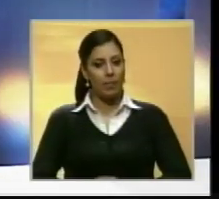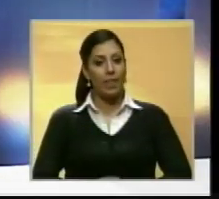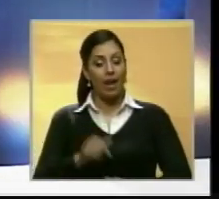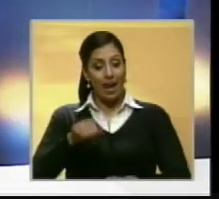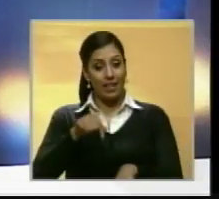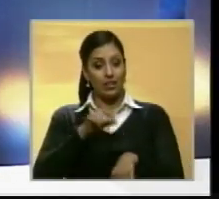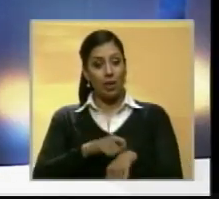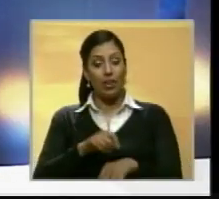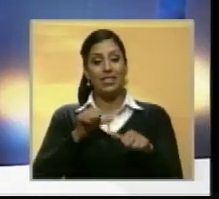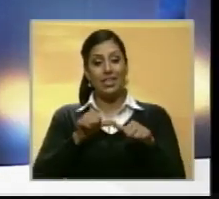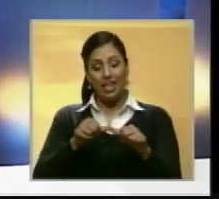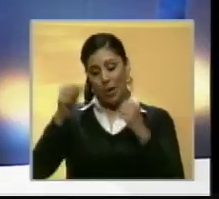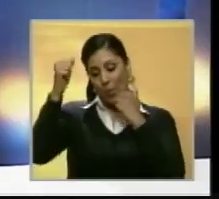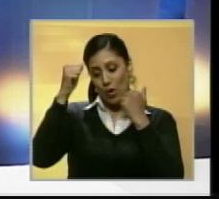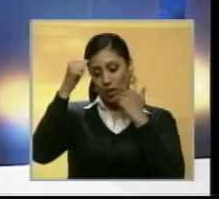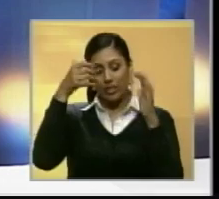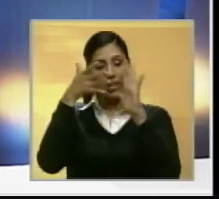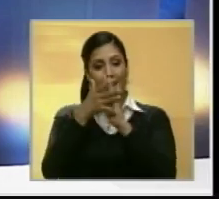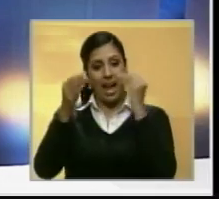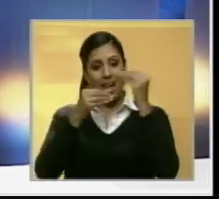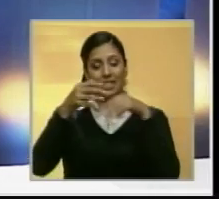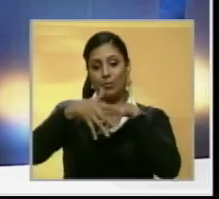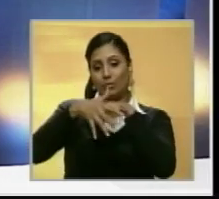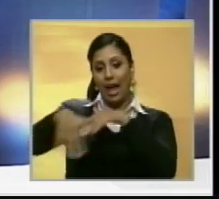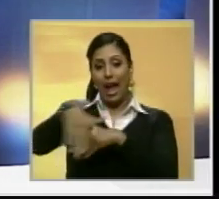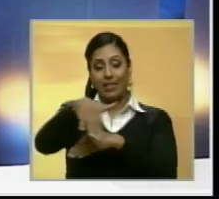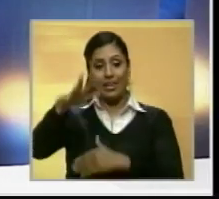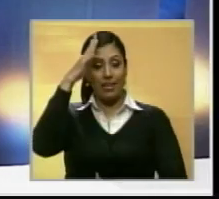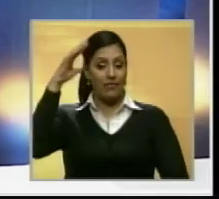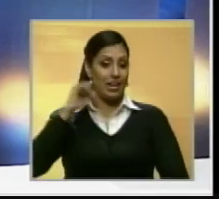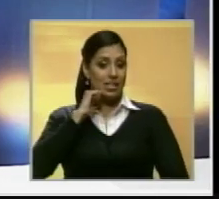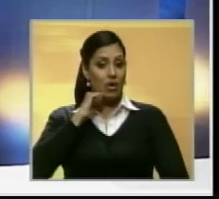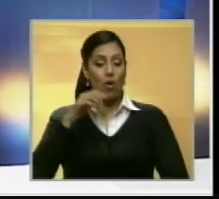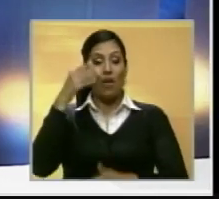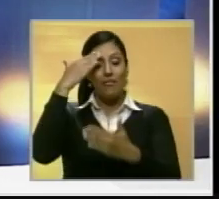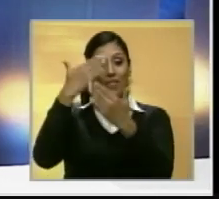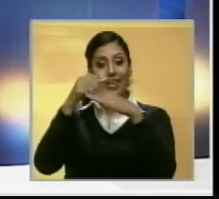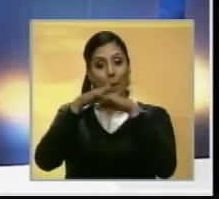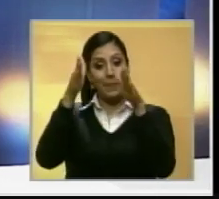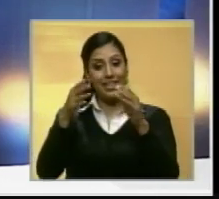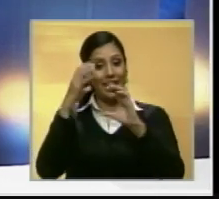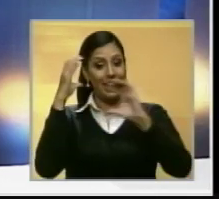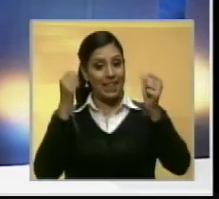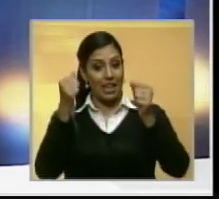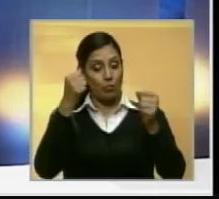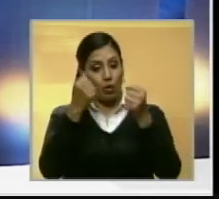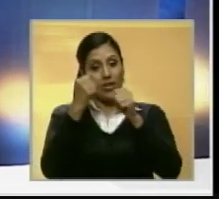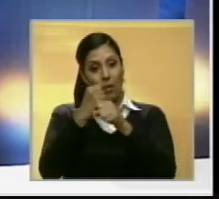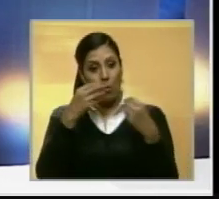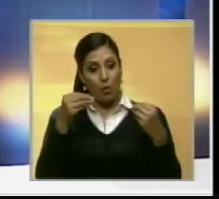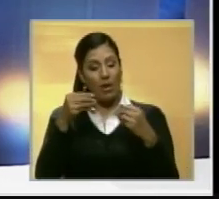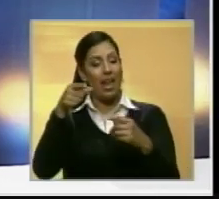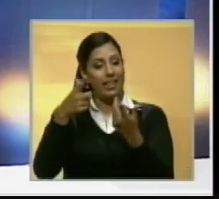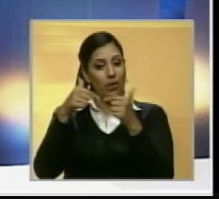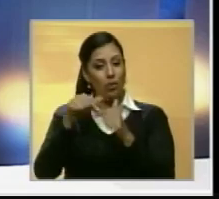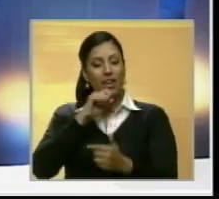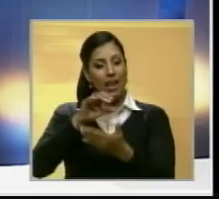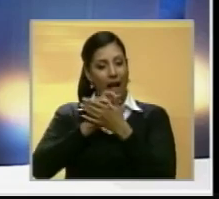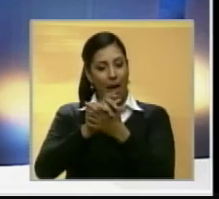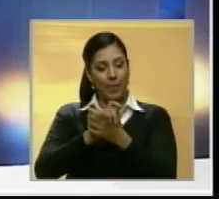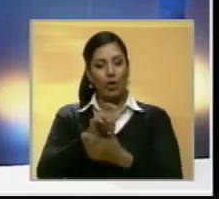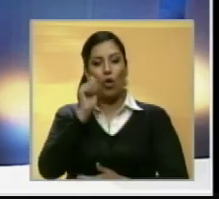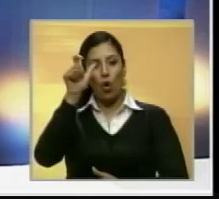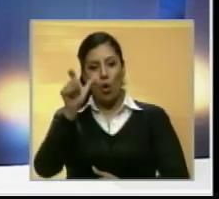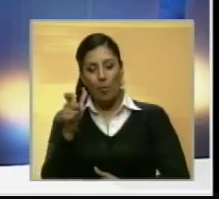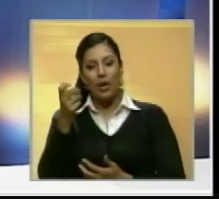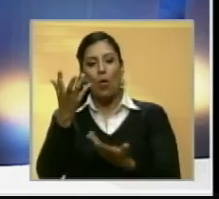A esta hora se mantiene la protesta en forma de caravana en la avenida Francisco de Miranda frente al Ministerio de Transporte y Obras Públicas. Allí se encuentra nuestro compañero